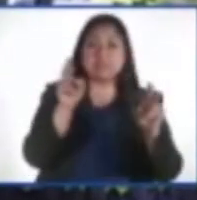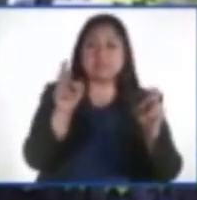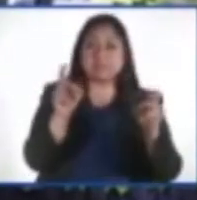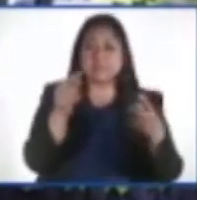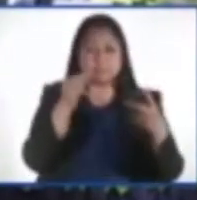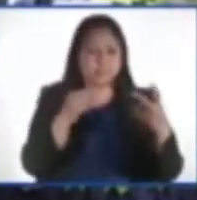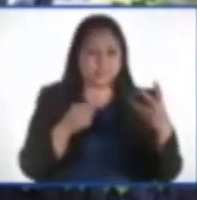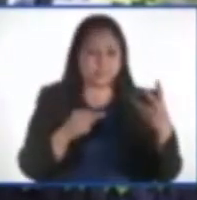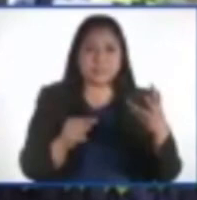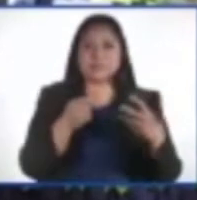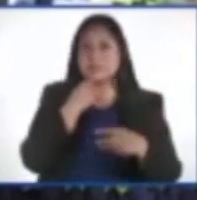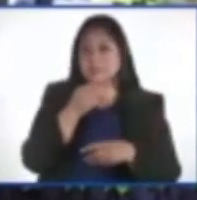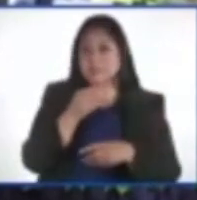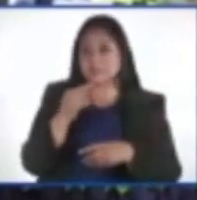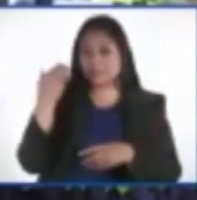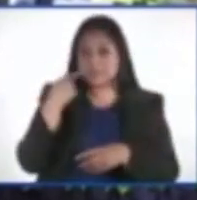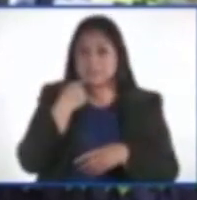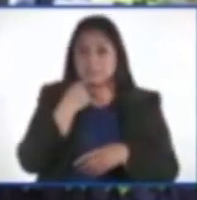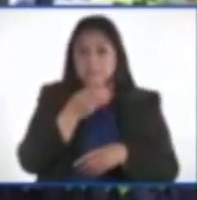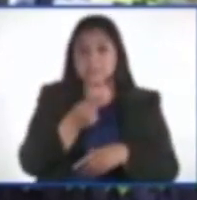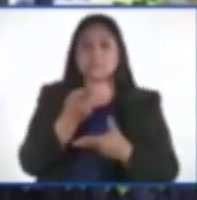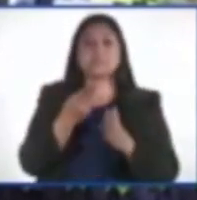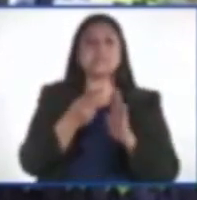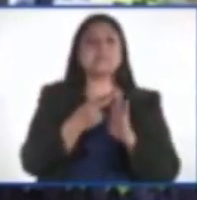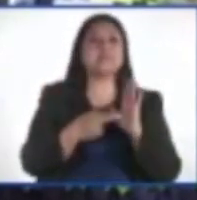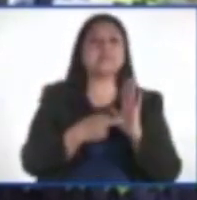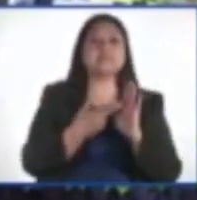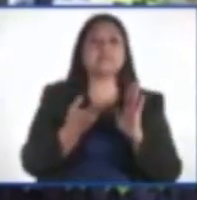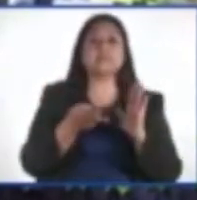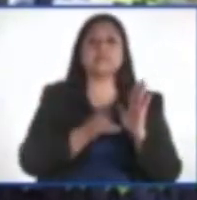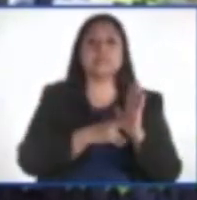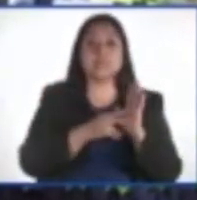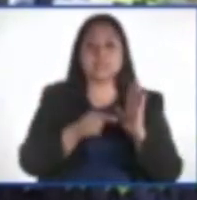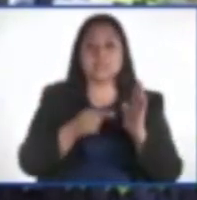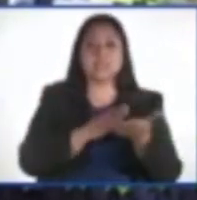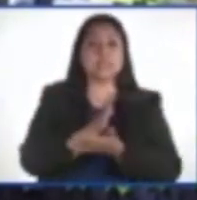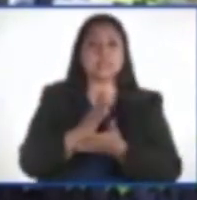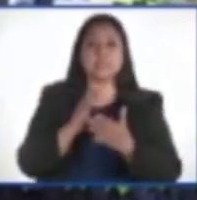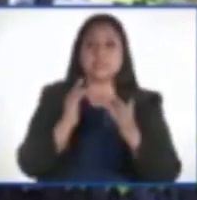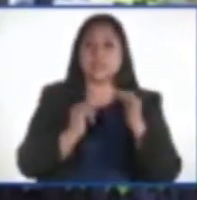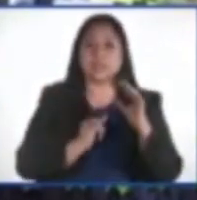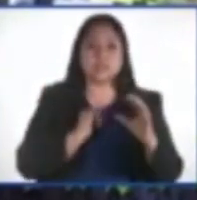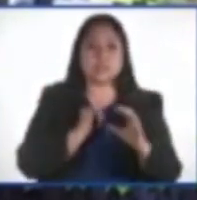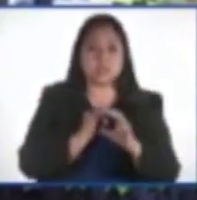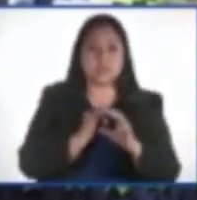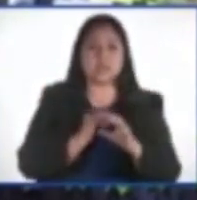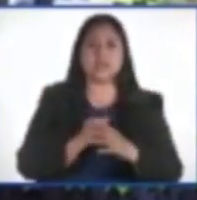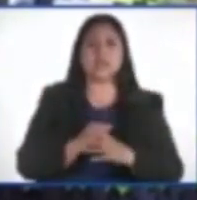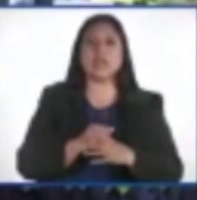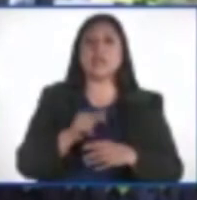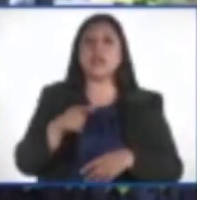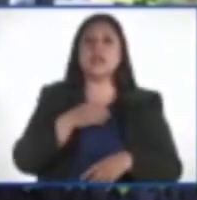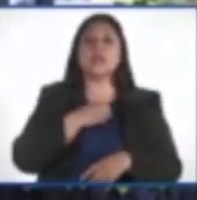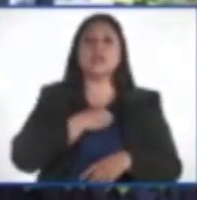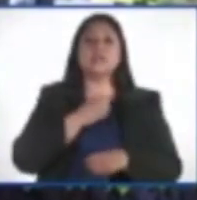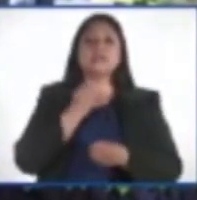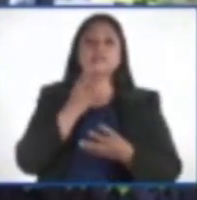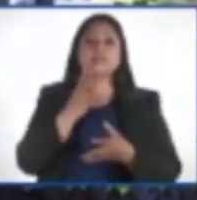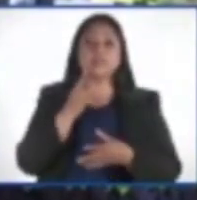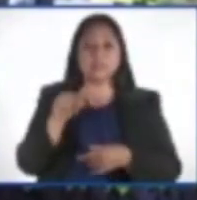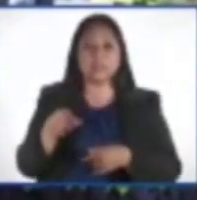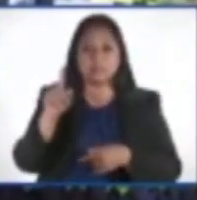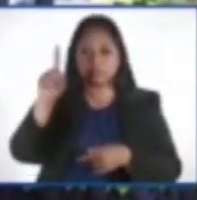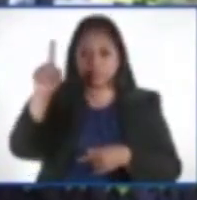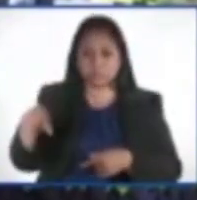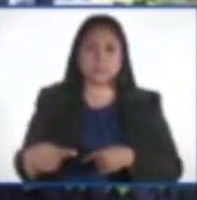al aborto así que los estados no tienen obligación internacional de financiarlo finalmente